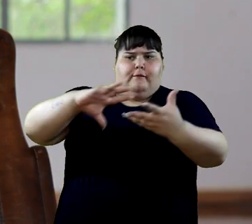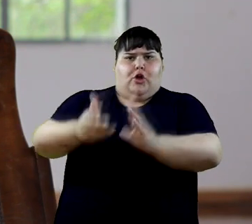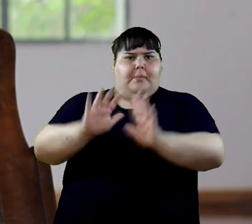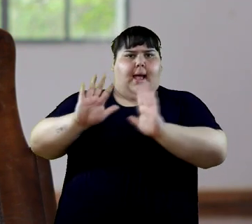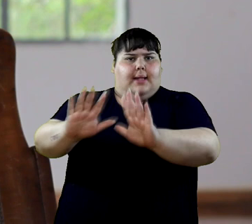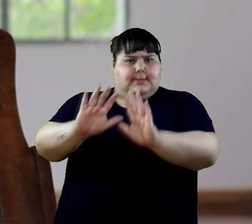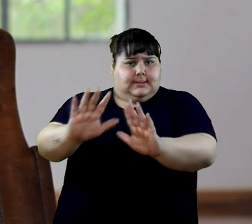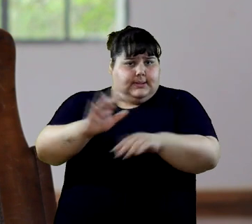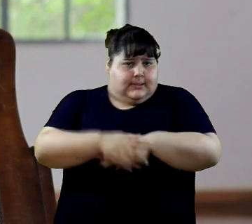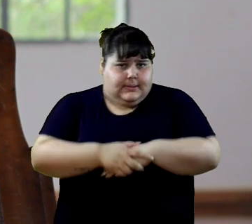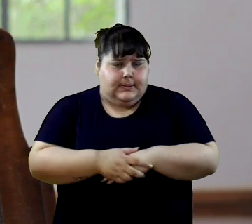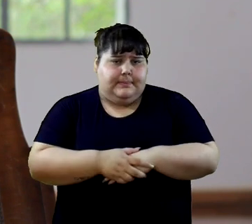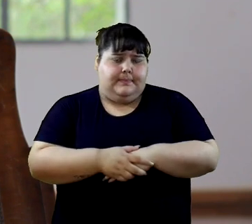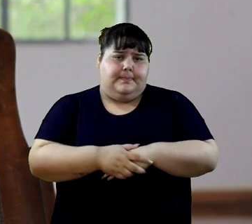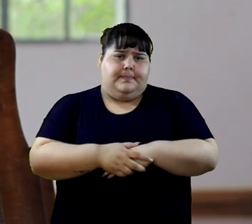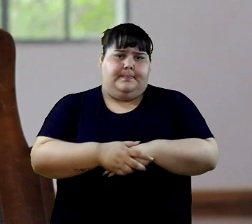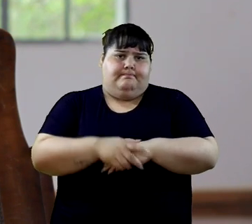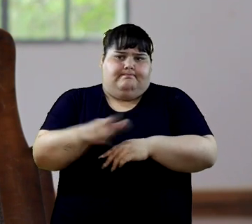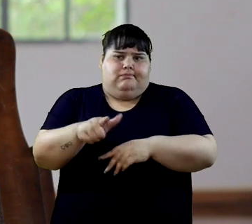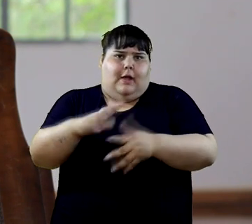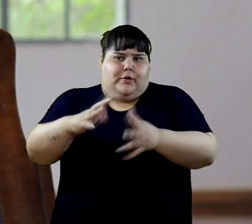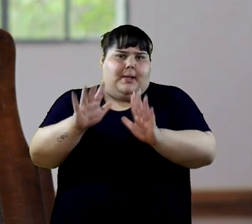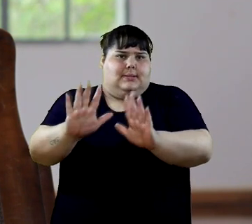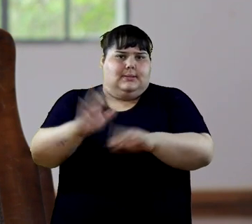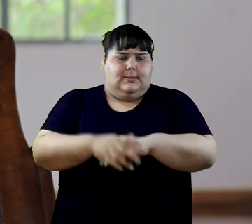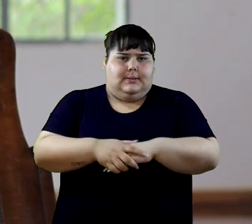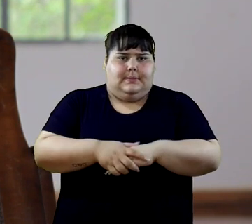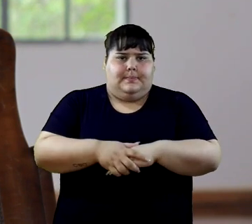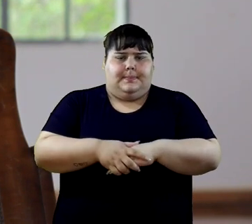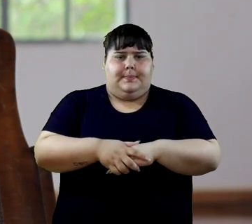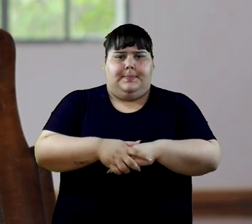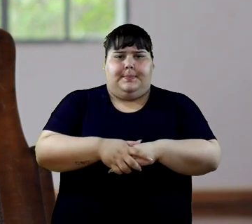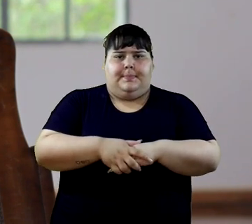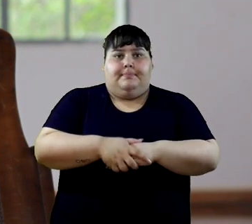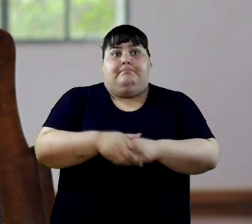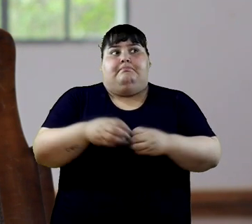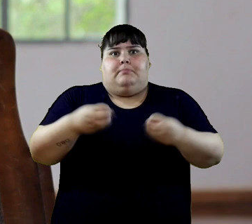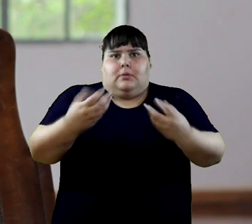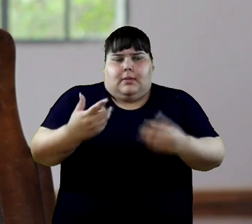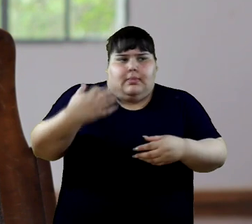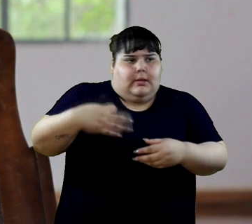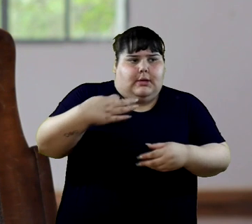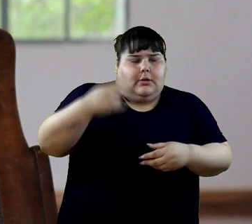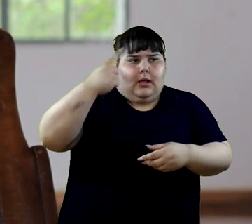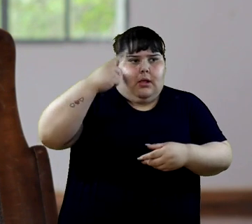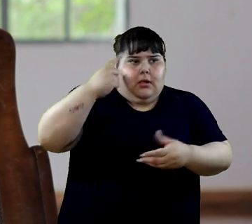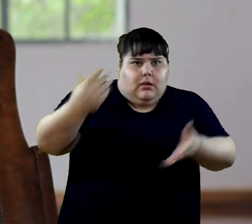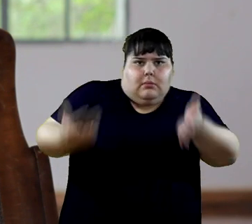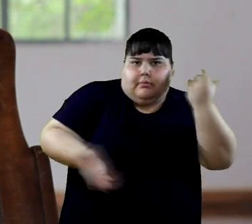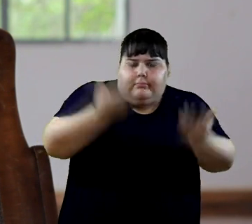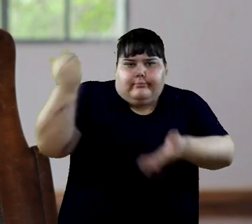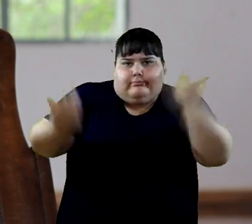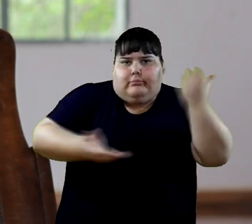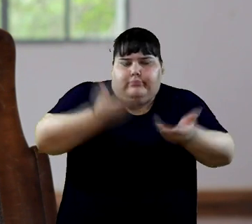han, sí, nos han educado perfectamente en esa lógica, ¿no? Entonces hay que construirse mucho